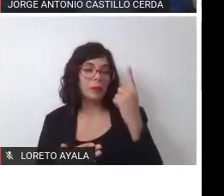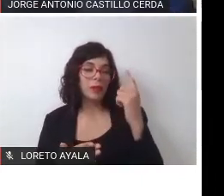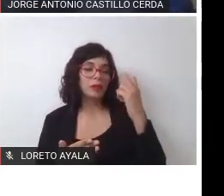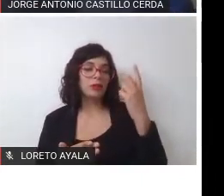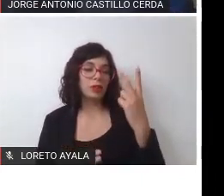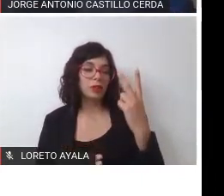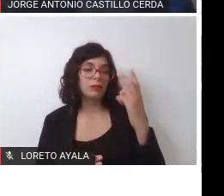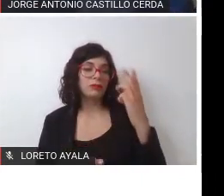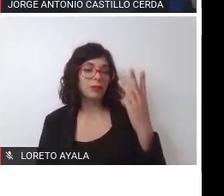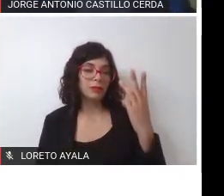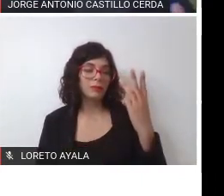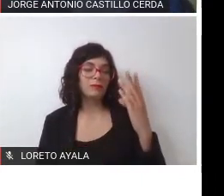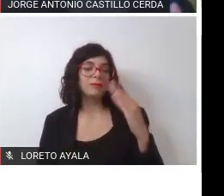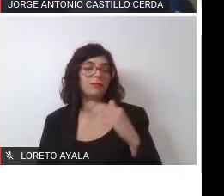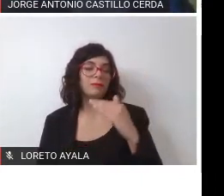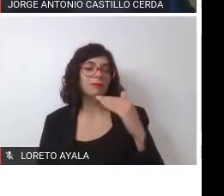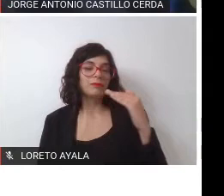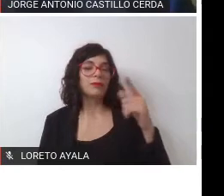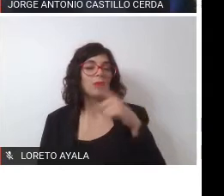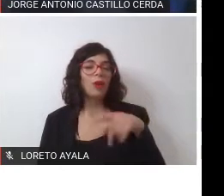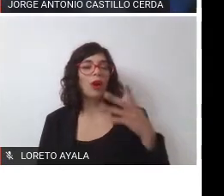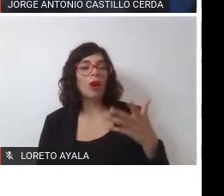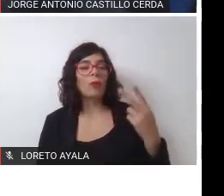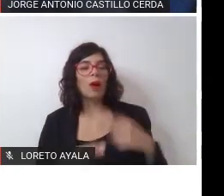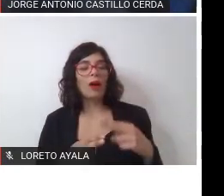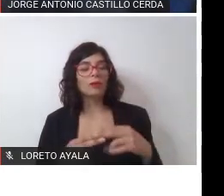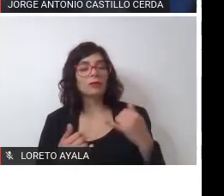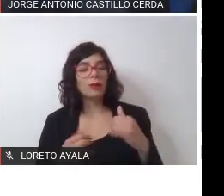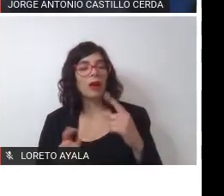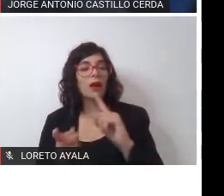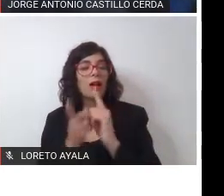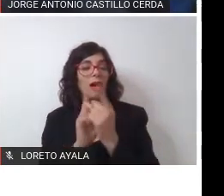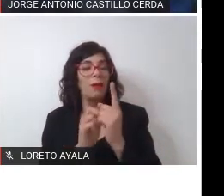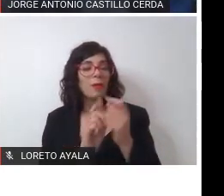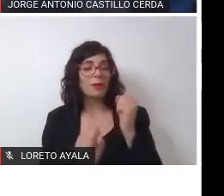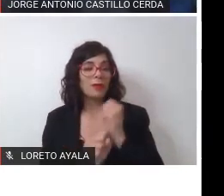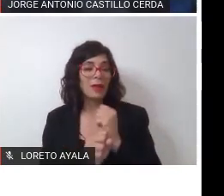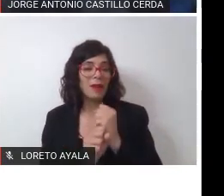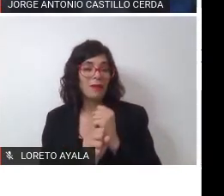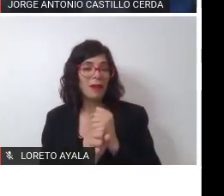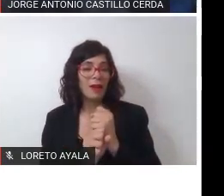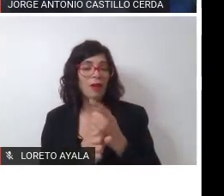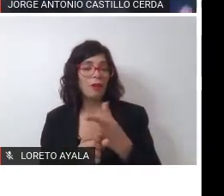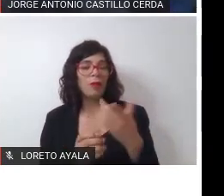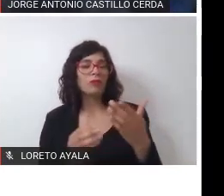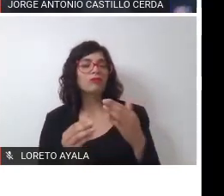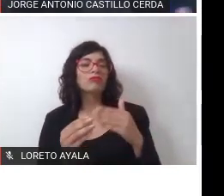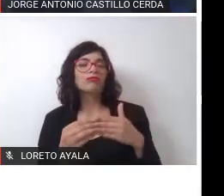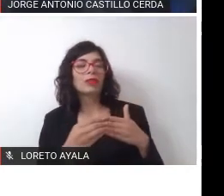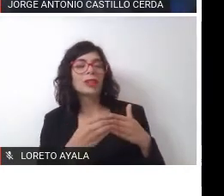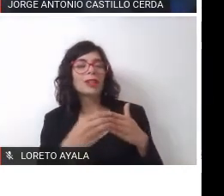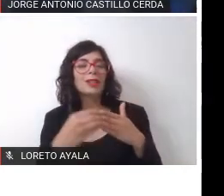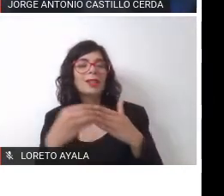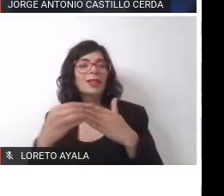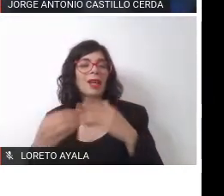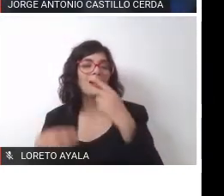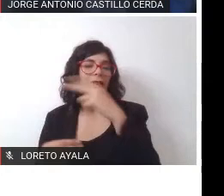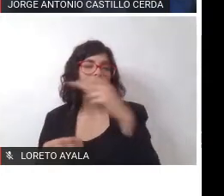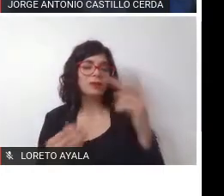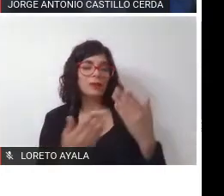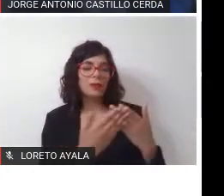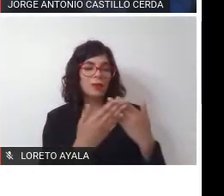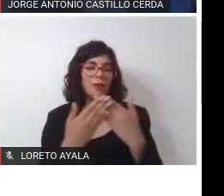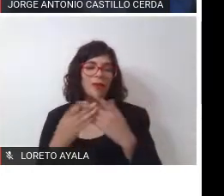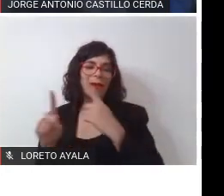va jugando y va cambiando de trabajo y guiando a sus alumnos por las